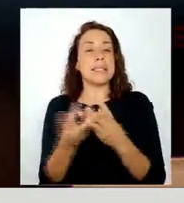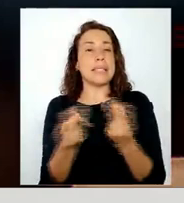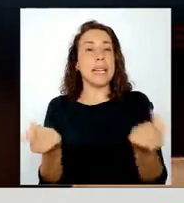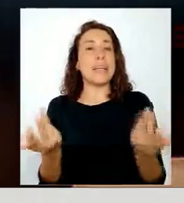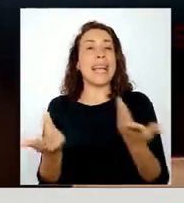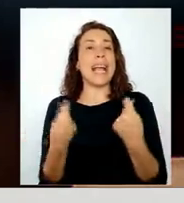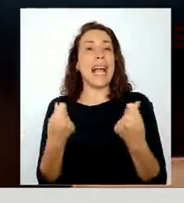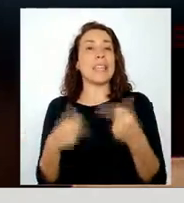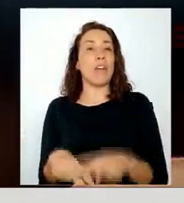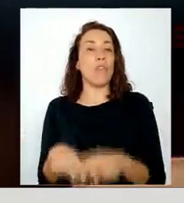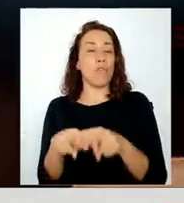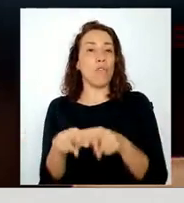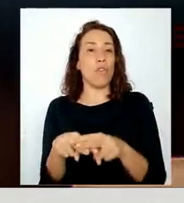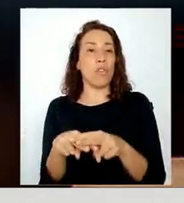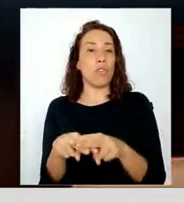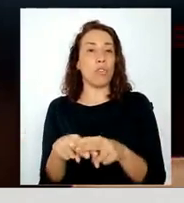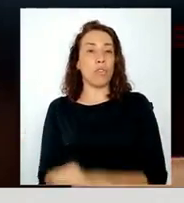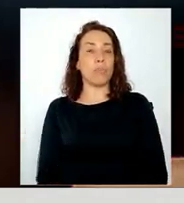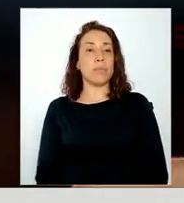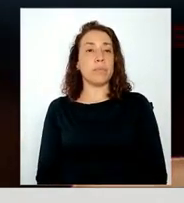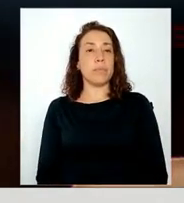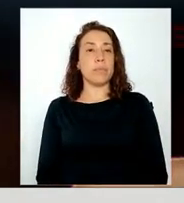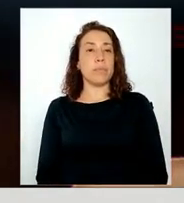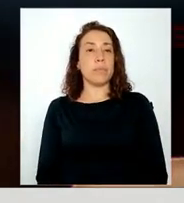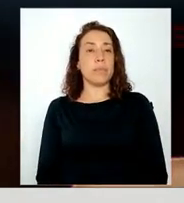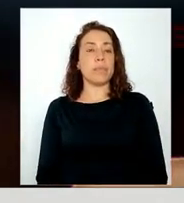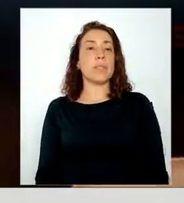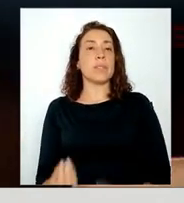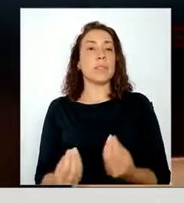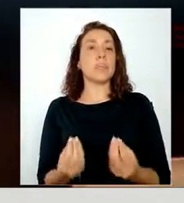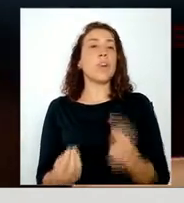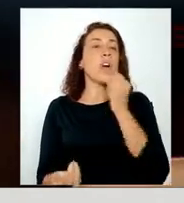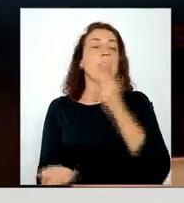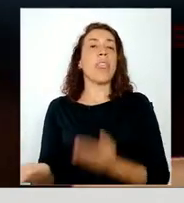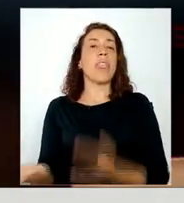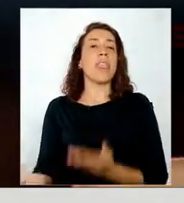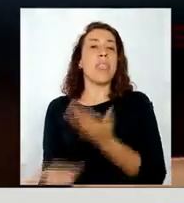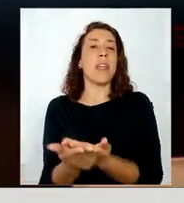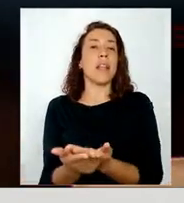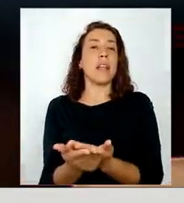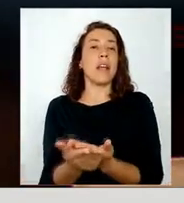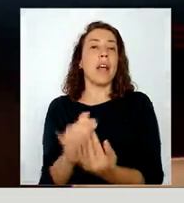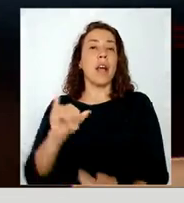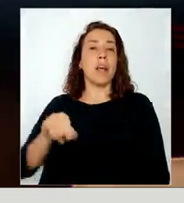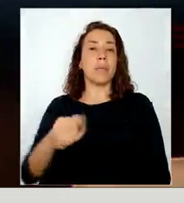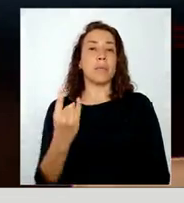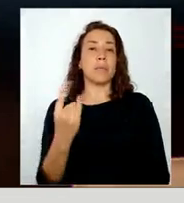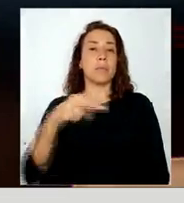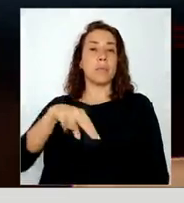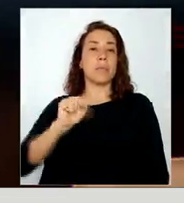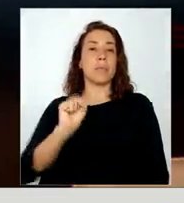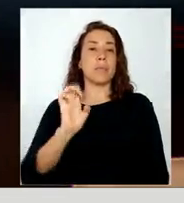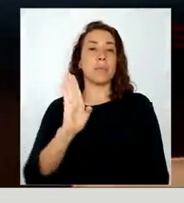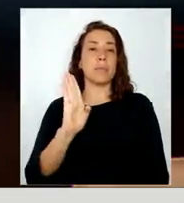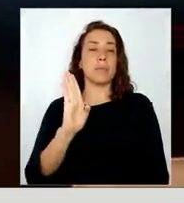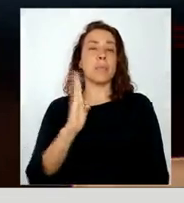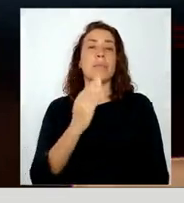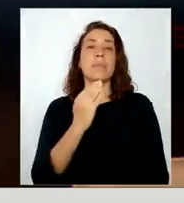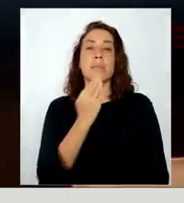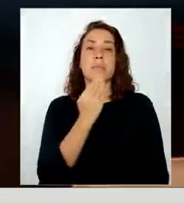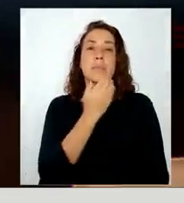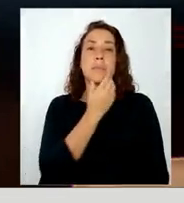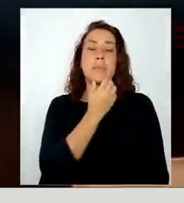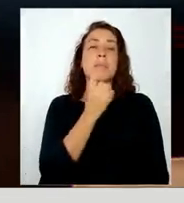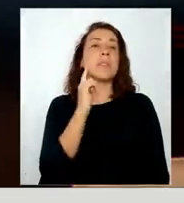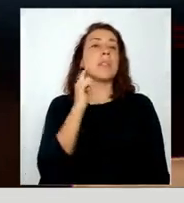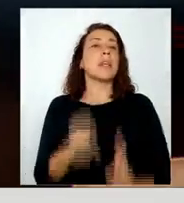que ha sucedido con aquella denuncia por ejemplo de la junaep donde también quien representa la